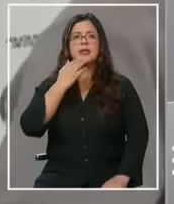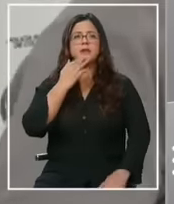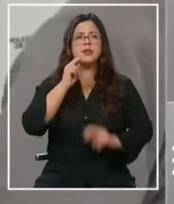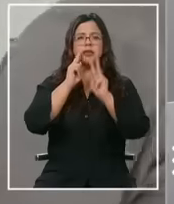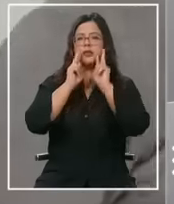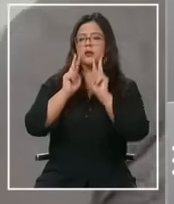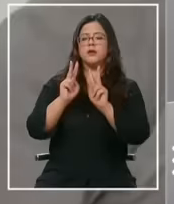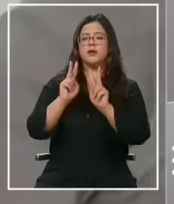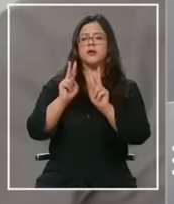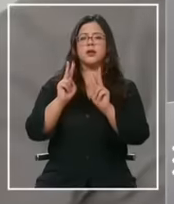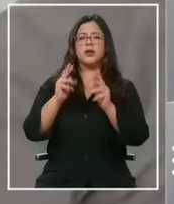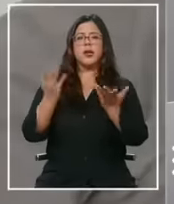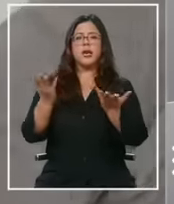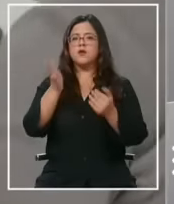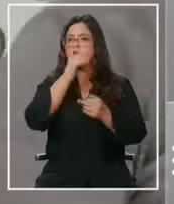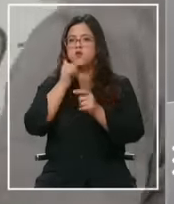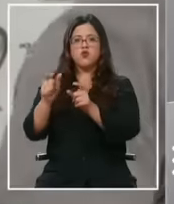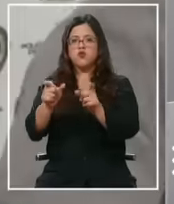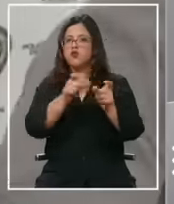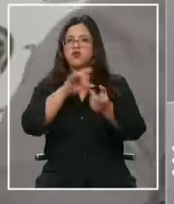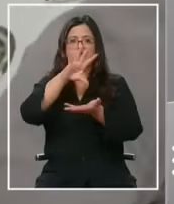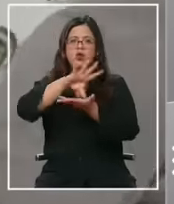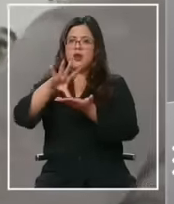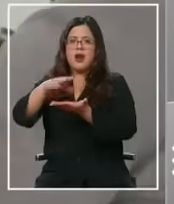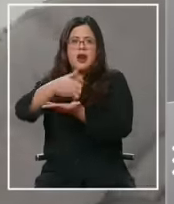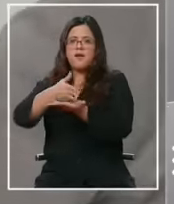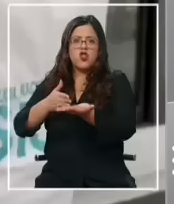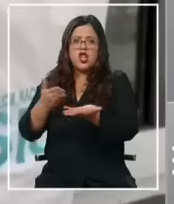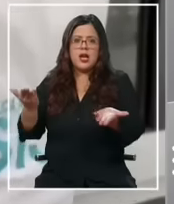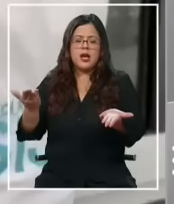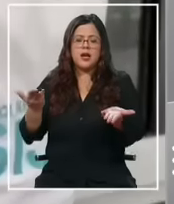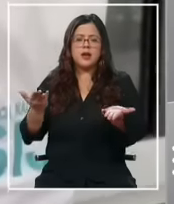impresión de que no hay control en nuestras fronteras?